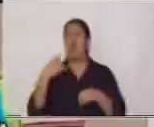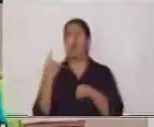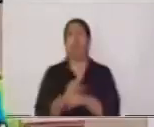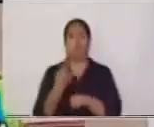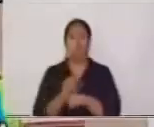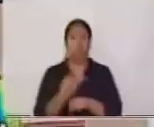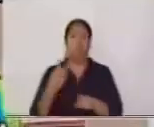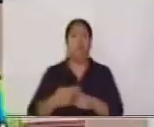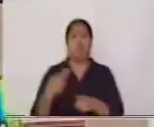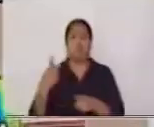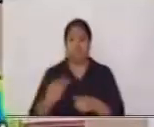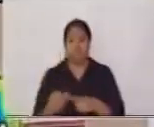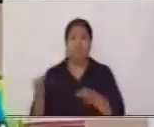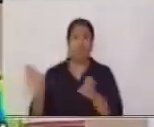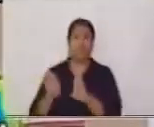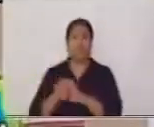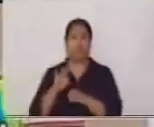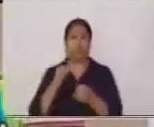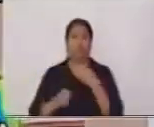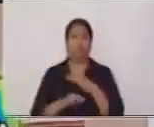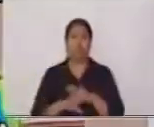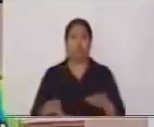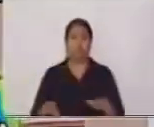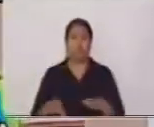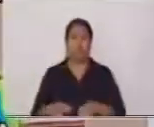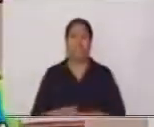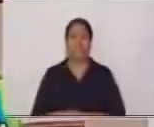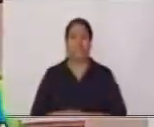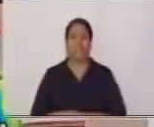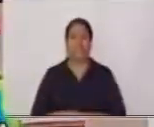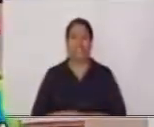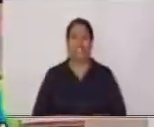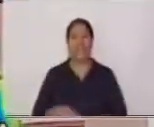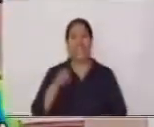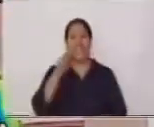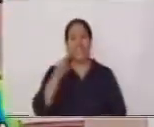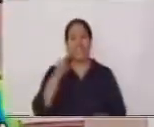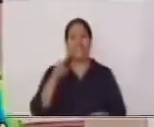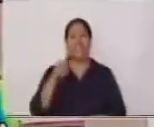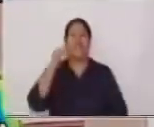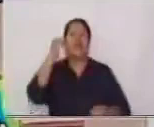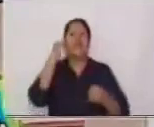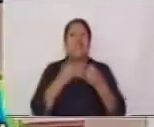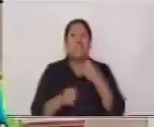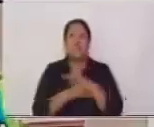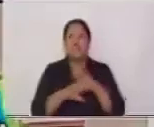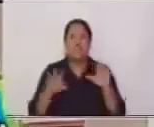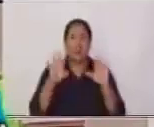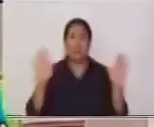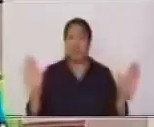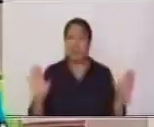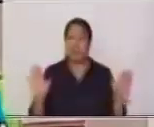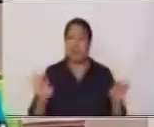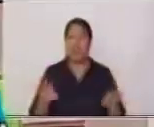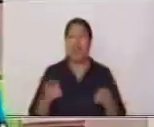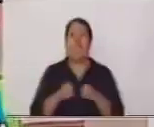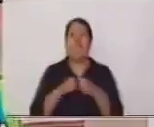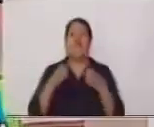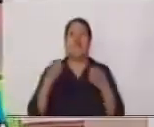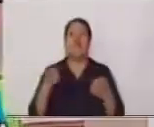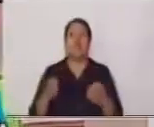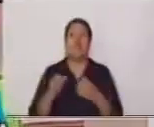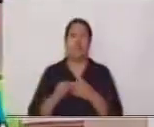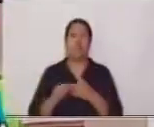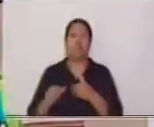qué consiste la frase de cierre? En este caso es para dar una conclusión. Si tú te quedas y entonces